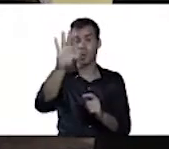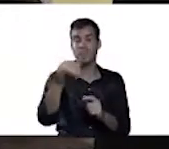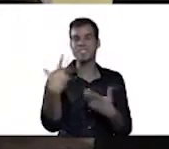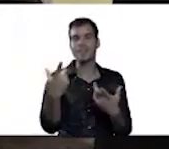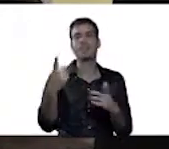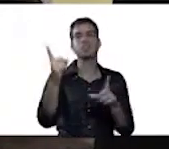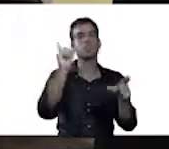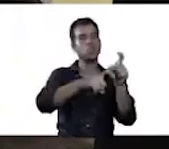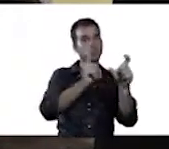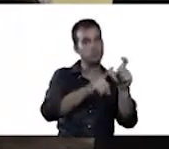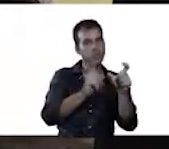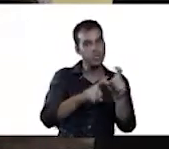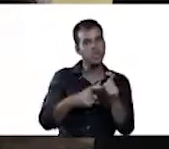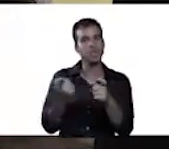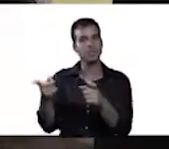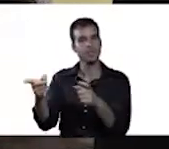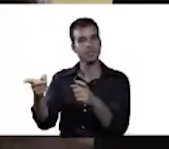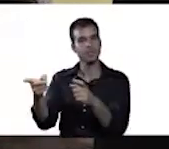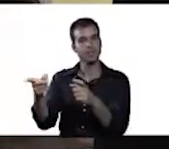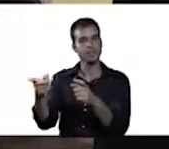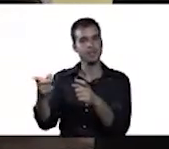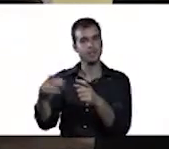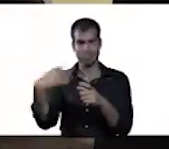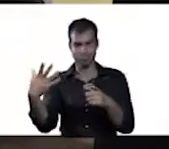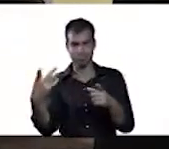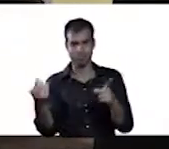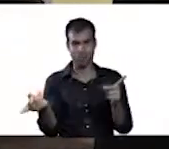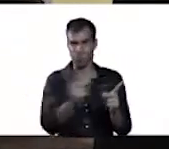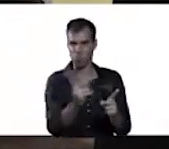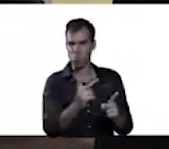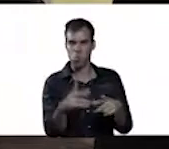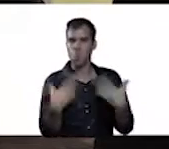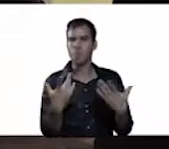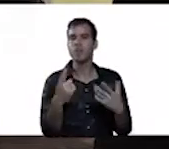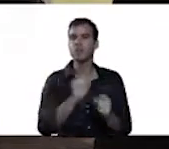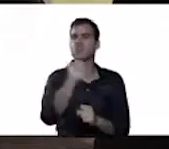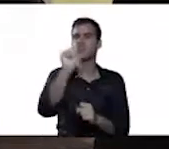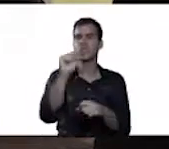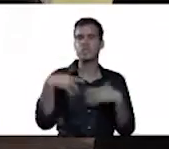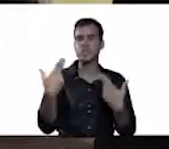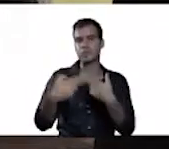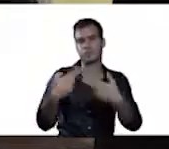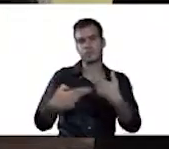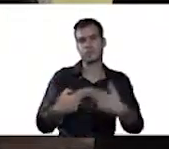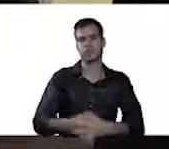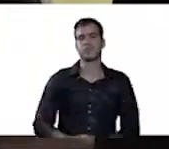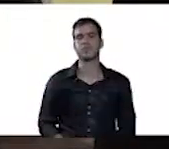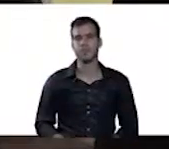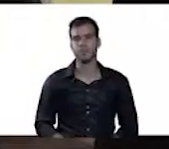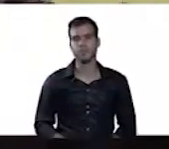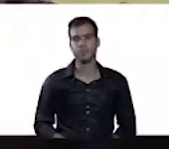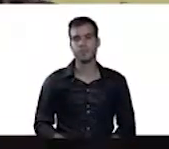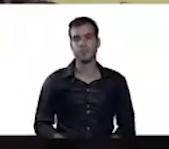fuerzas progresistas y los comunistas en los logros que se ven reflejados en esa Constitución.